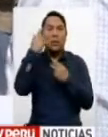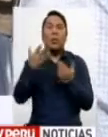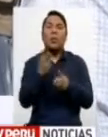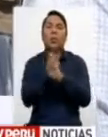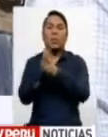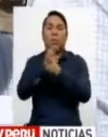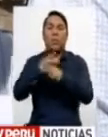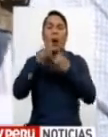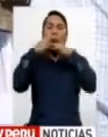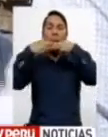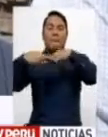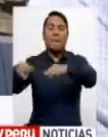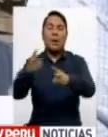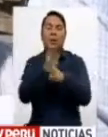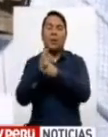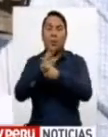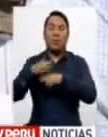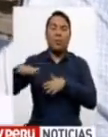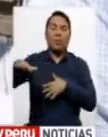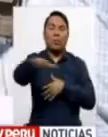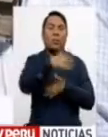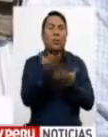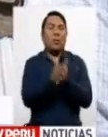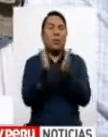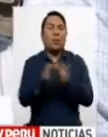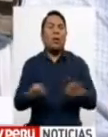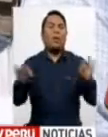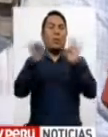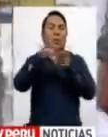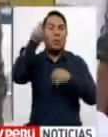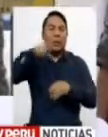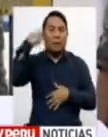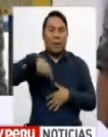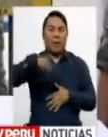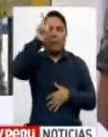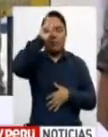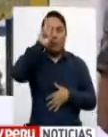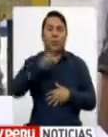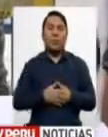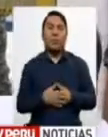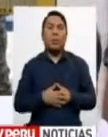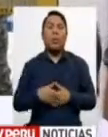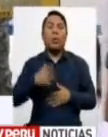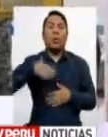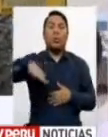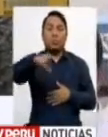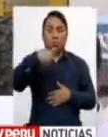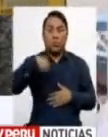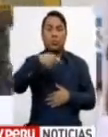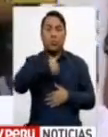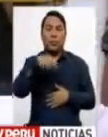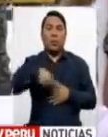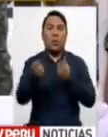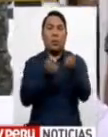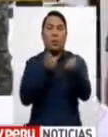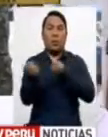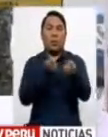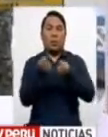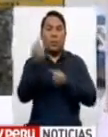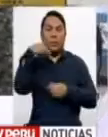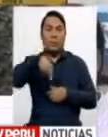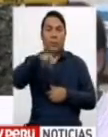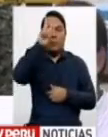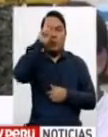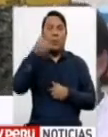mar, tan valioso y tan necesario para la cadena productiva en nuestro país. Y nosotros como gobierno tenemos que darle la